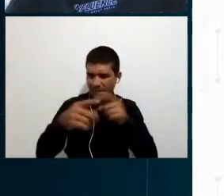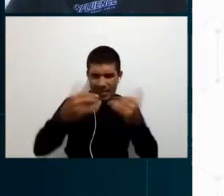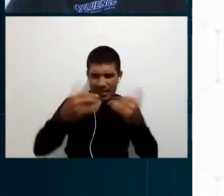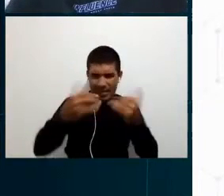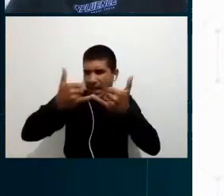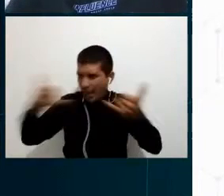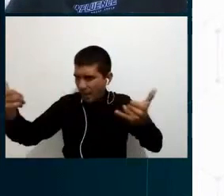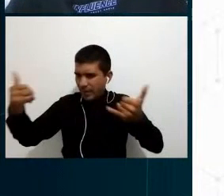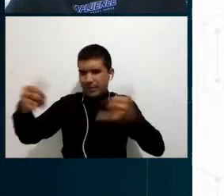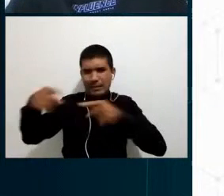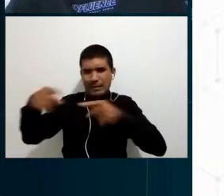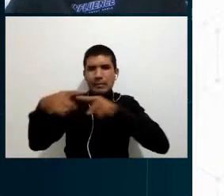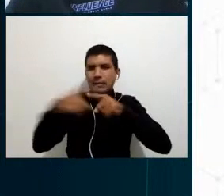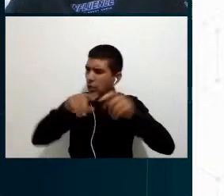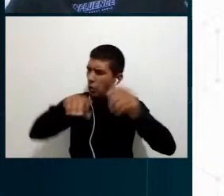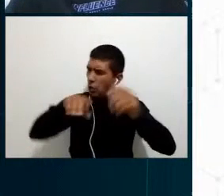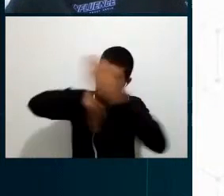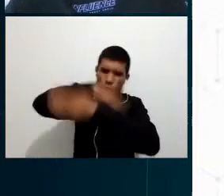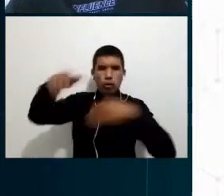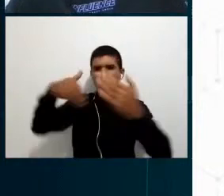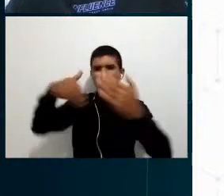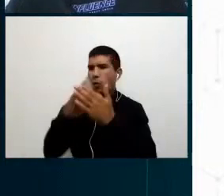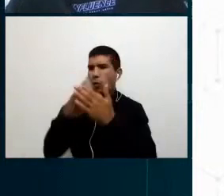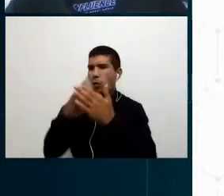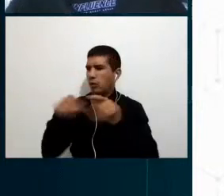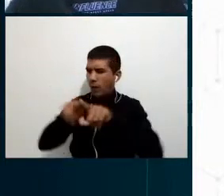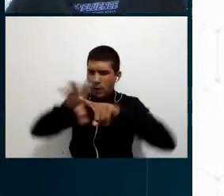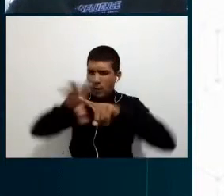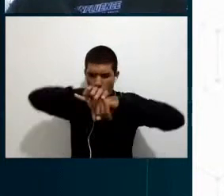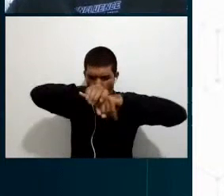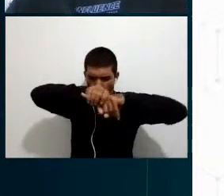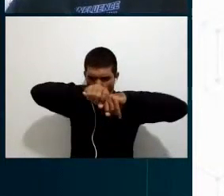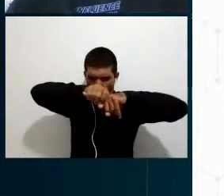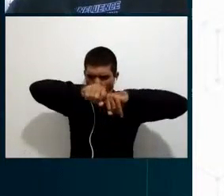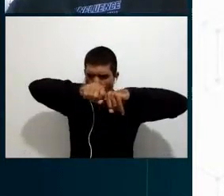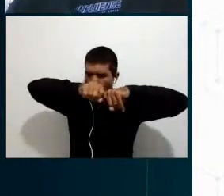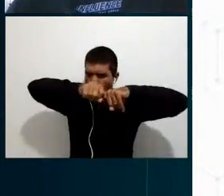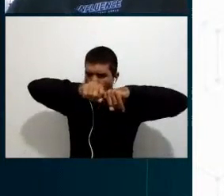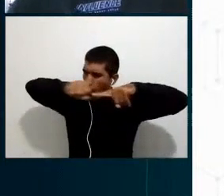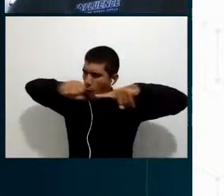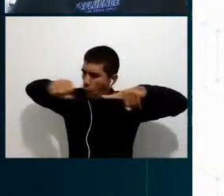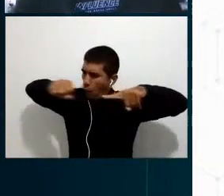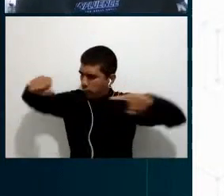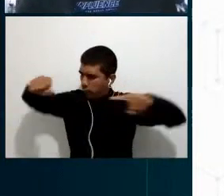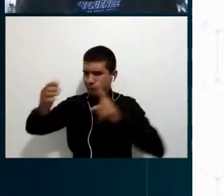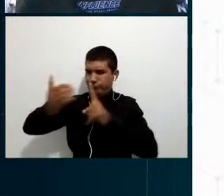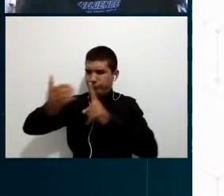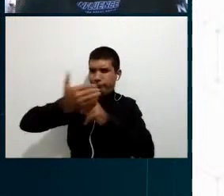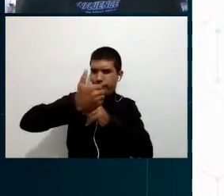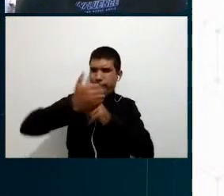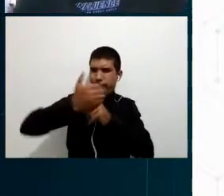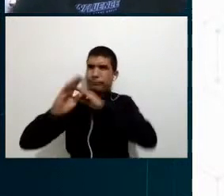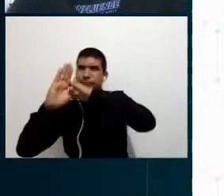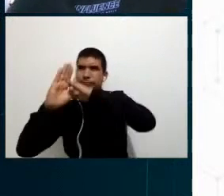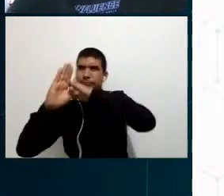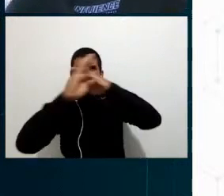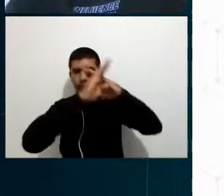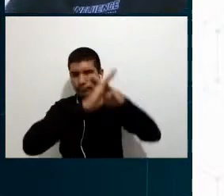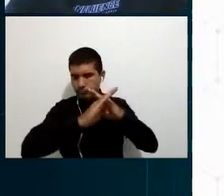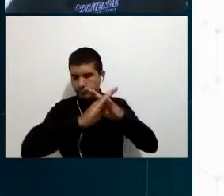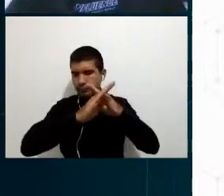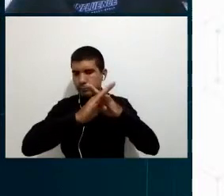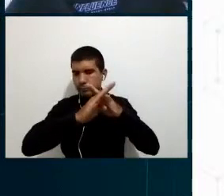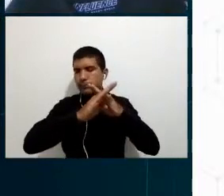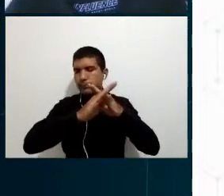Entonces, conforme a esto, a este panorama internacional que estamos viendo, se vienen presentando